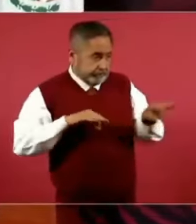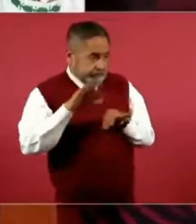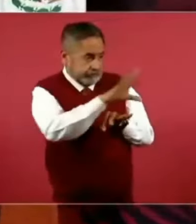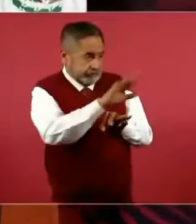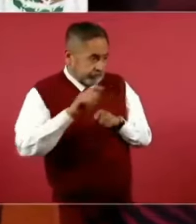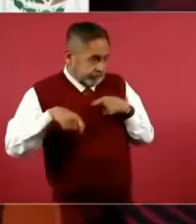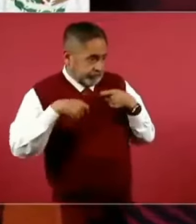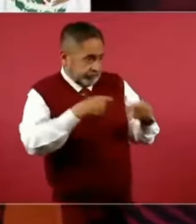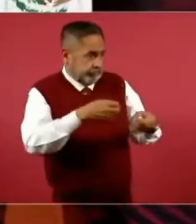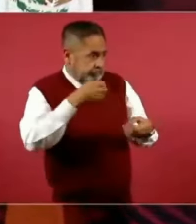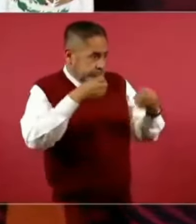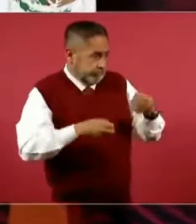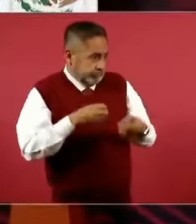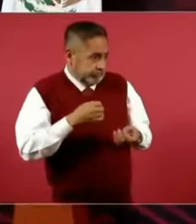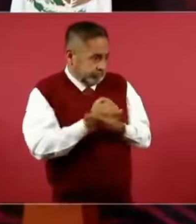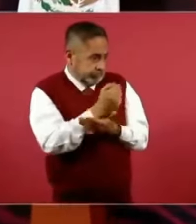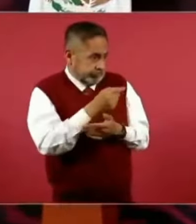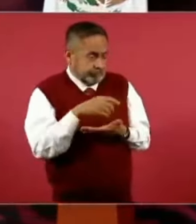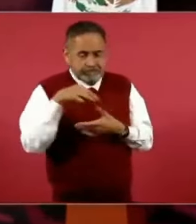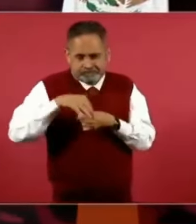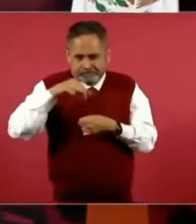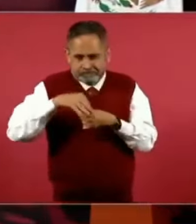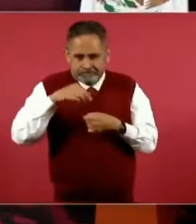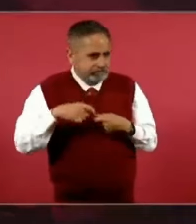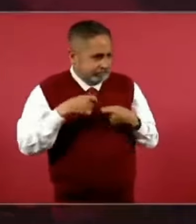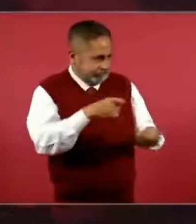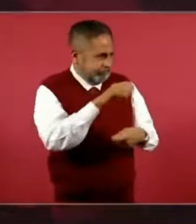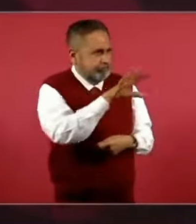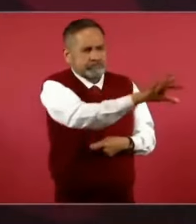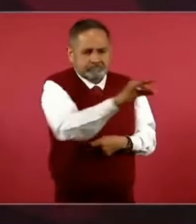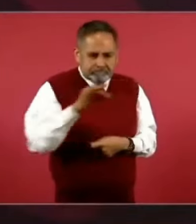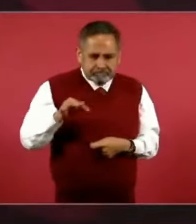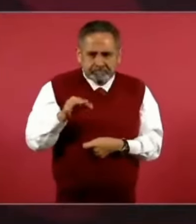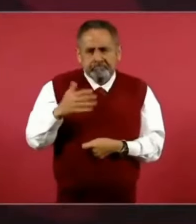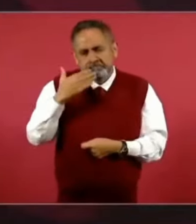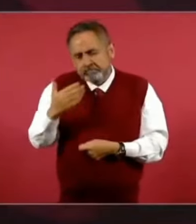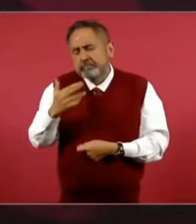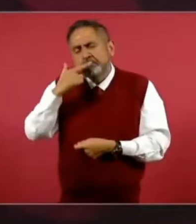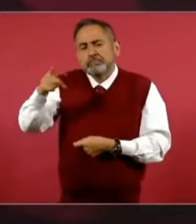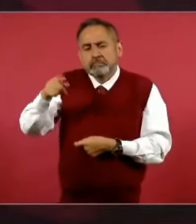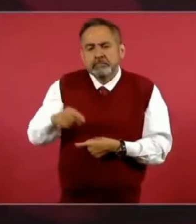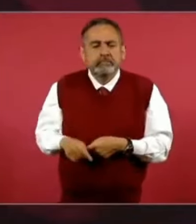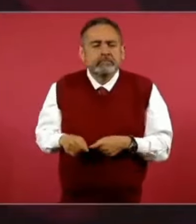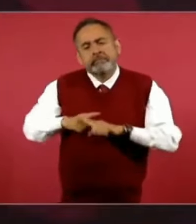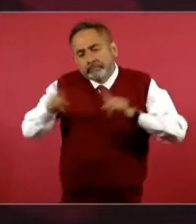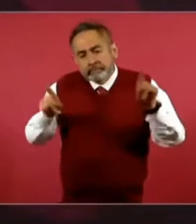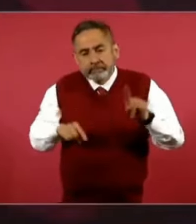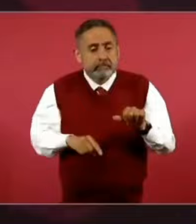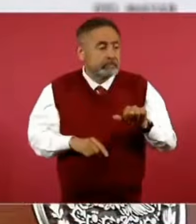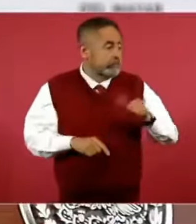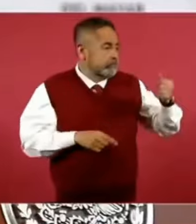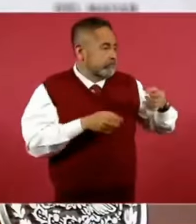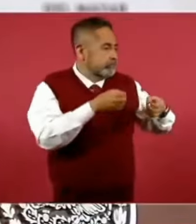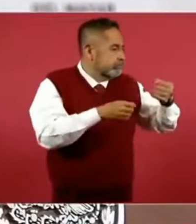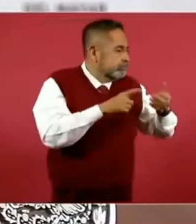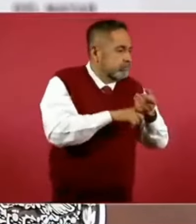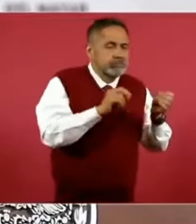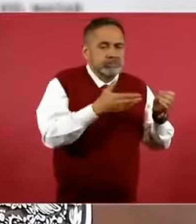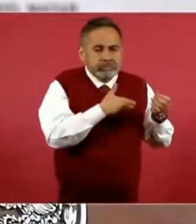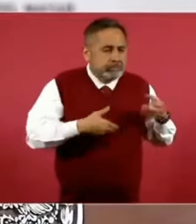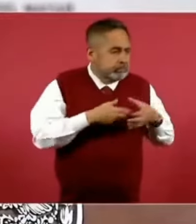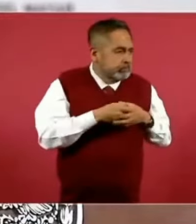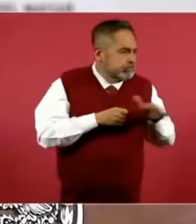a si los eligen los altos funcionarios públicos, incluso el presidente.